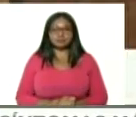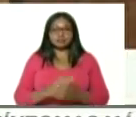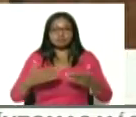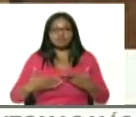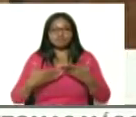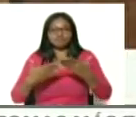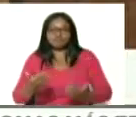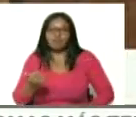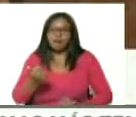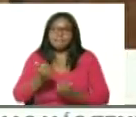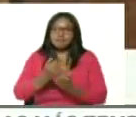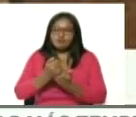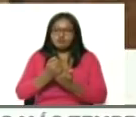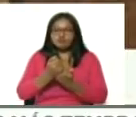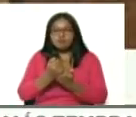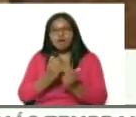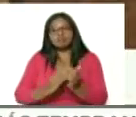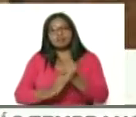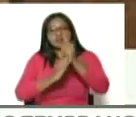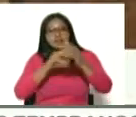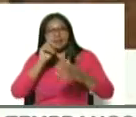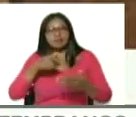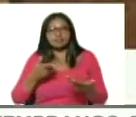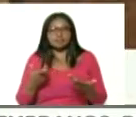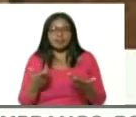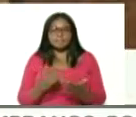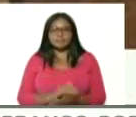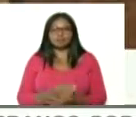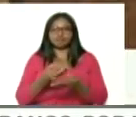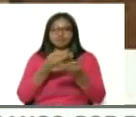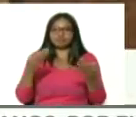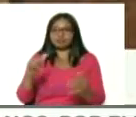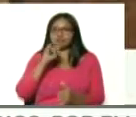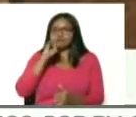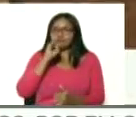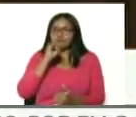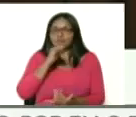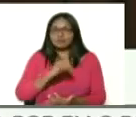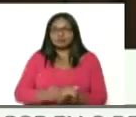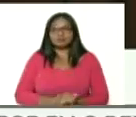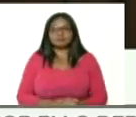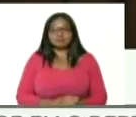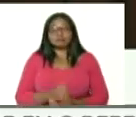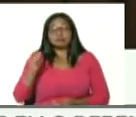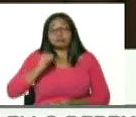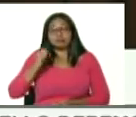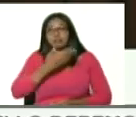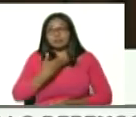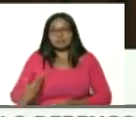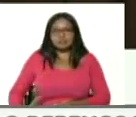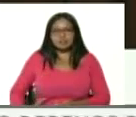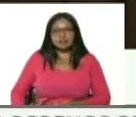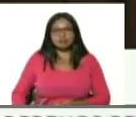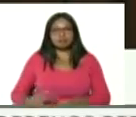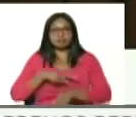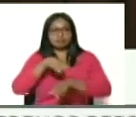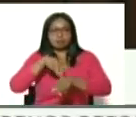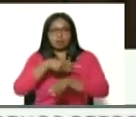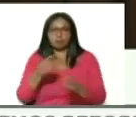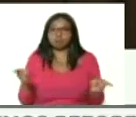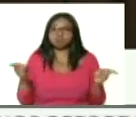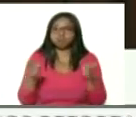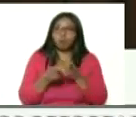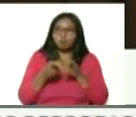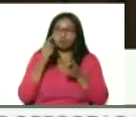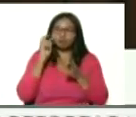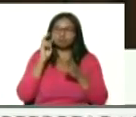aportar, de liderar. Tremenda noticia, Héctor, por favor. Así es, presidente, en pocas horas, o sea que esto se pierde